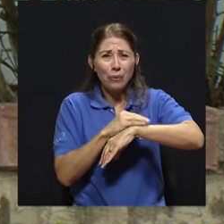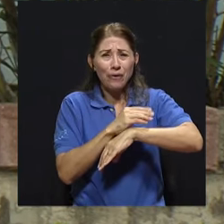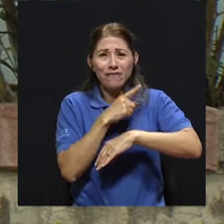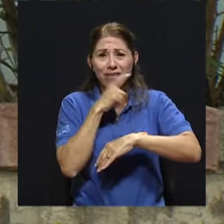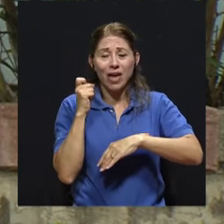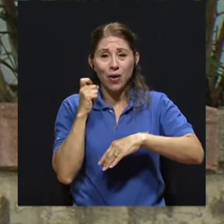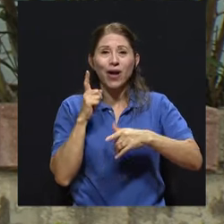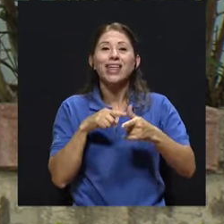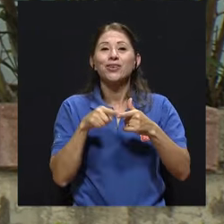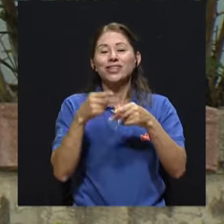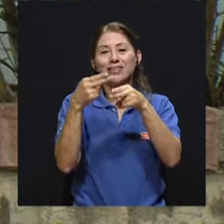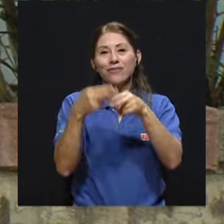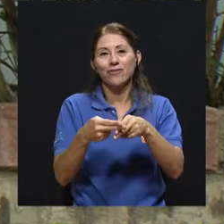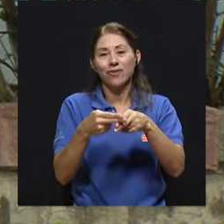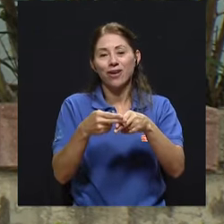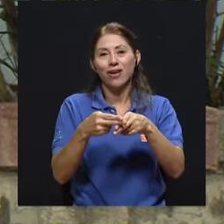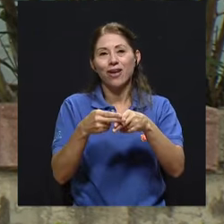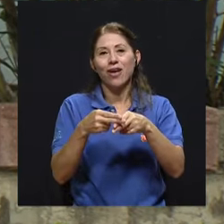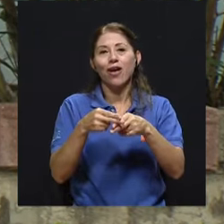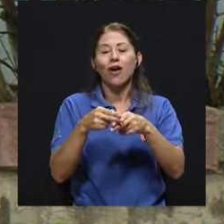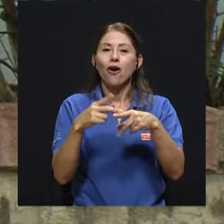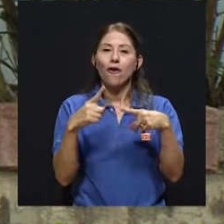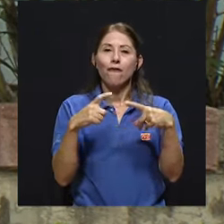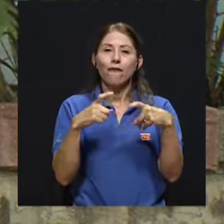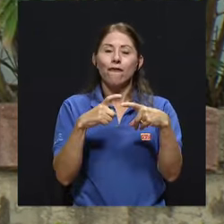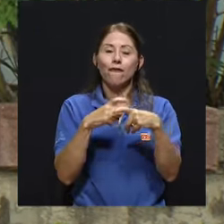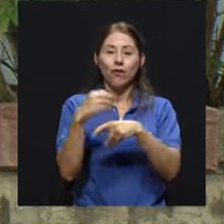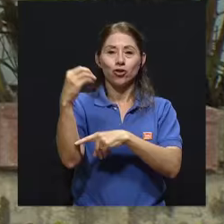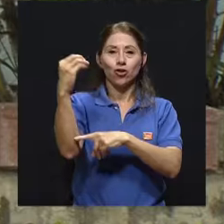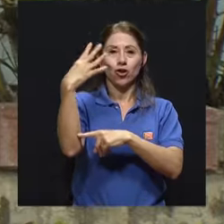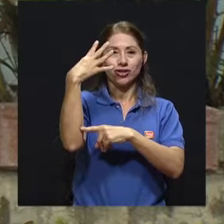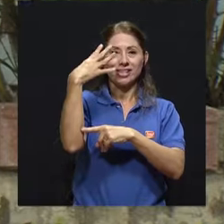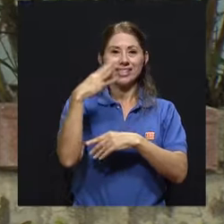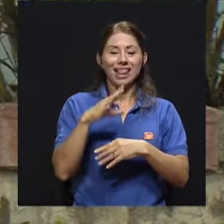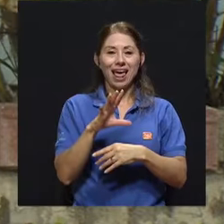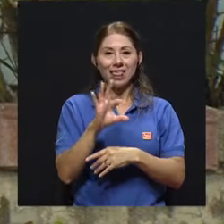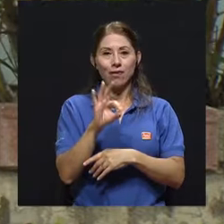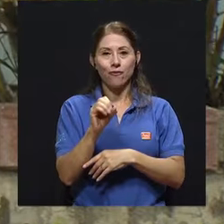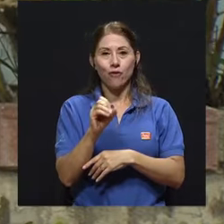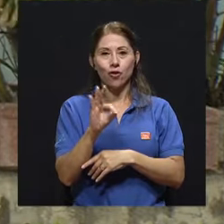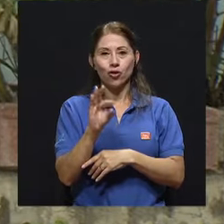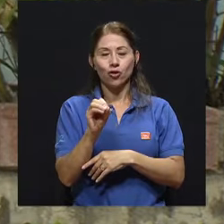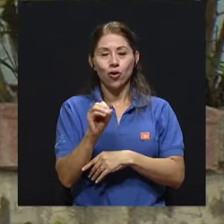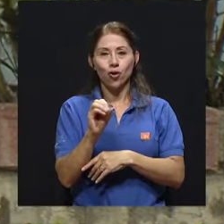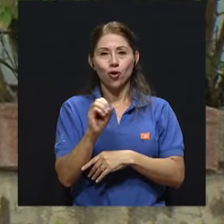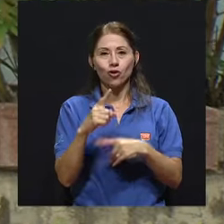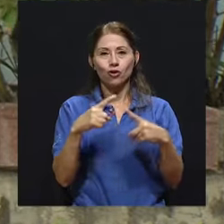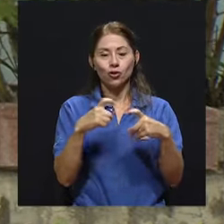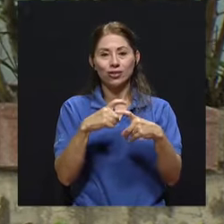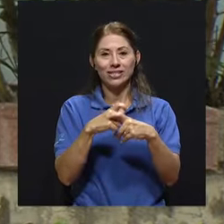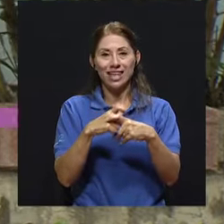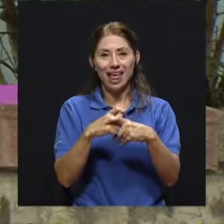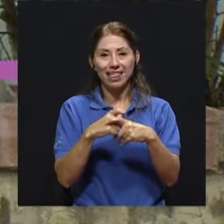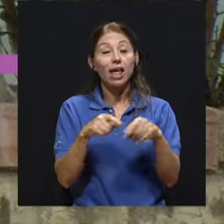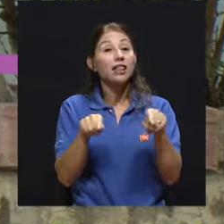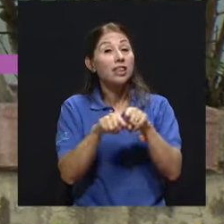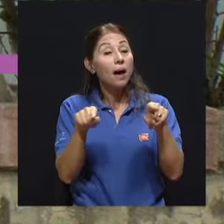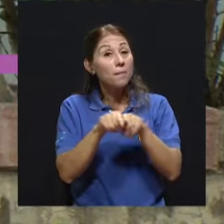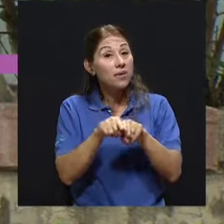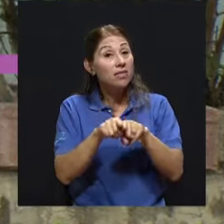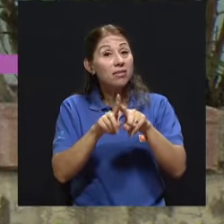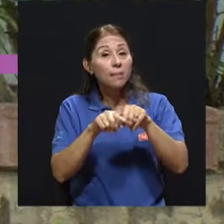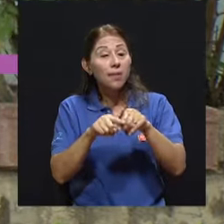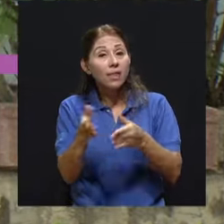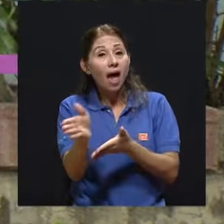rato, hay muchos, pero muy típicos son los antihipertensivos, que hacen que